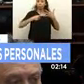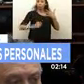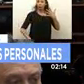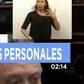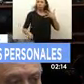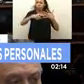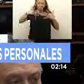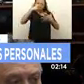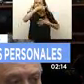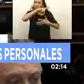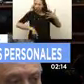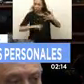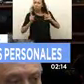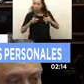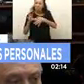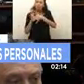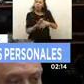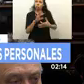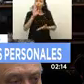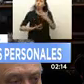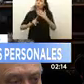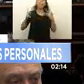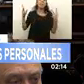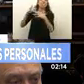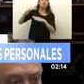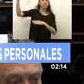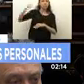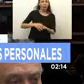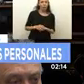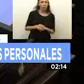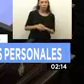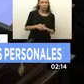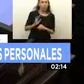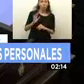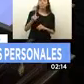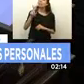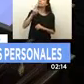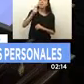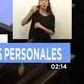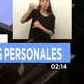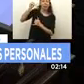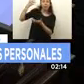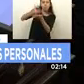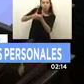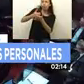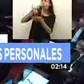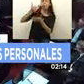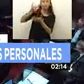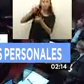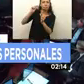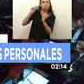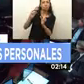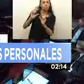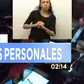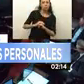parece que eso tiene que ver también con la restricción externa ante la baja tasa de inversión de quienes